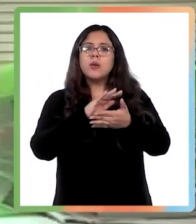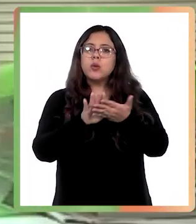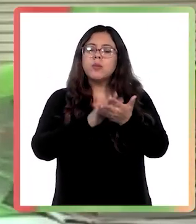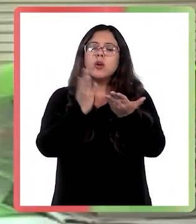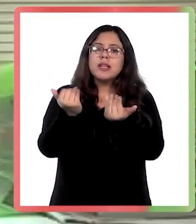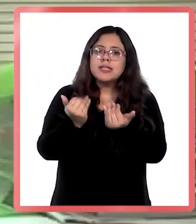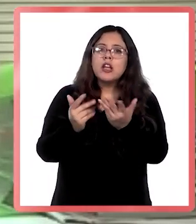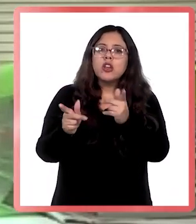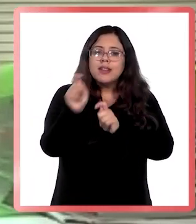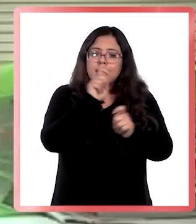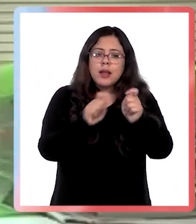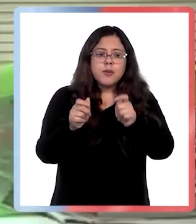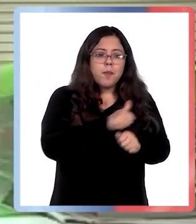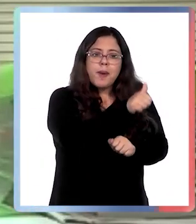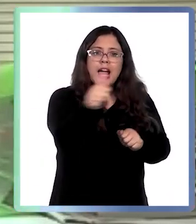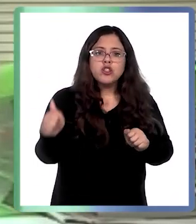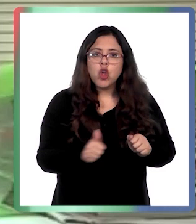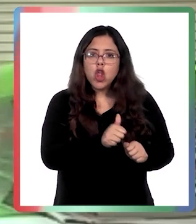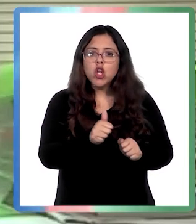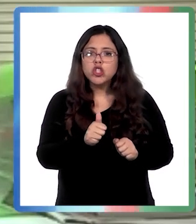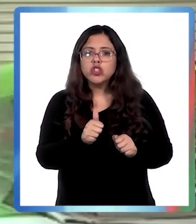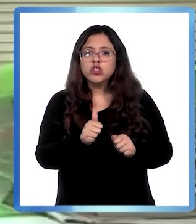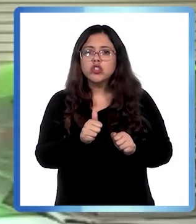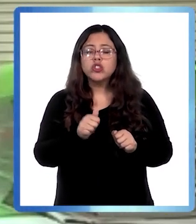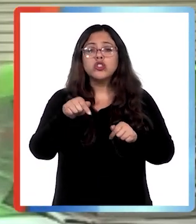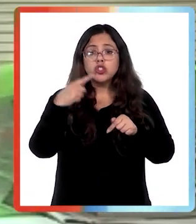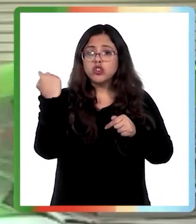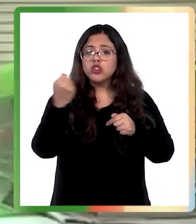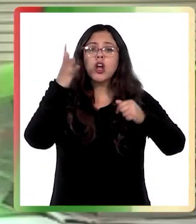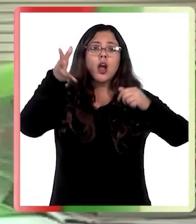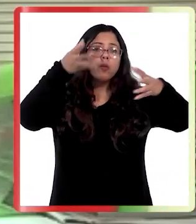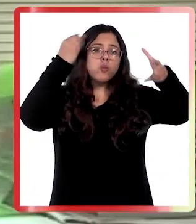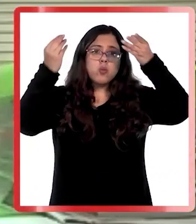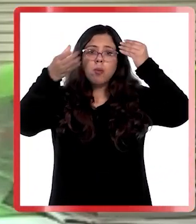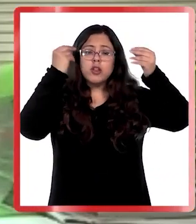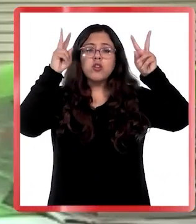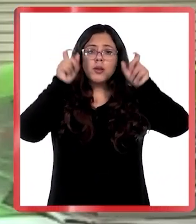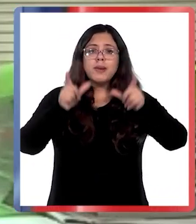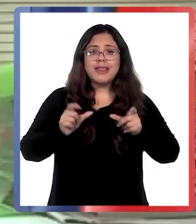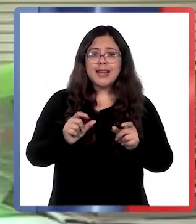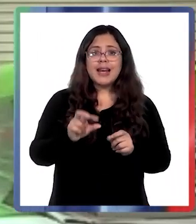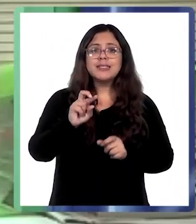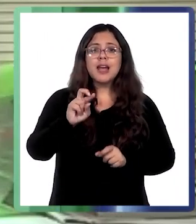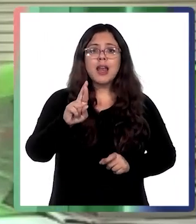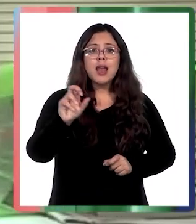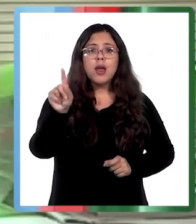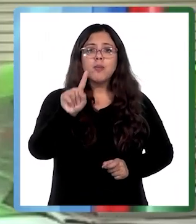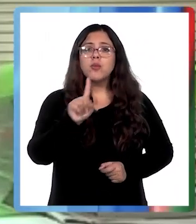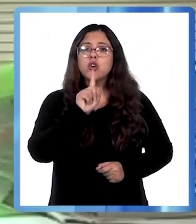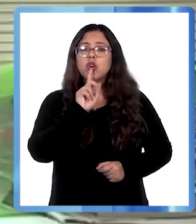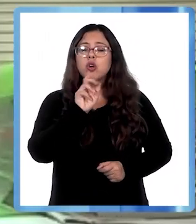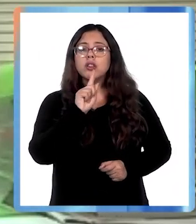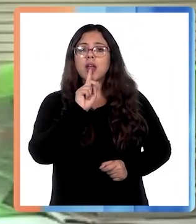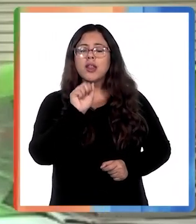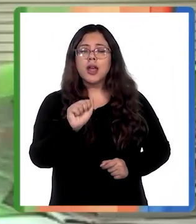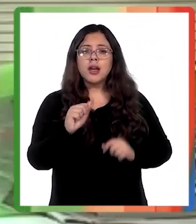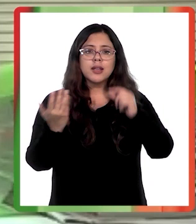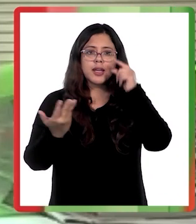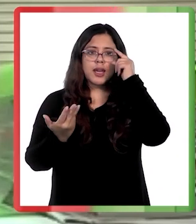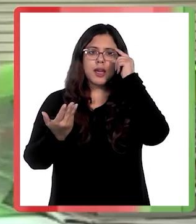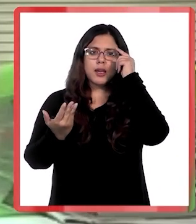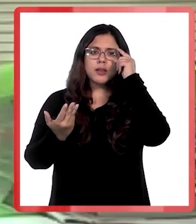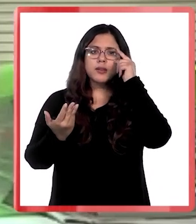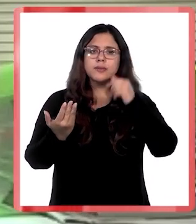todos. Y hemos aprendido en el cáncer de próstata que depende. Entonces,